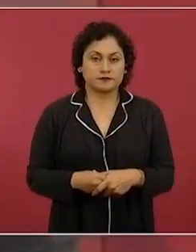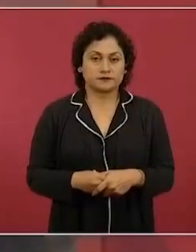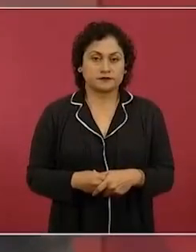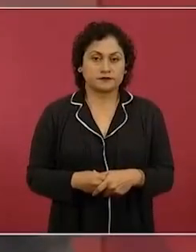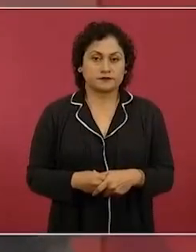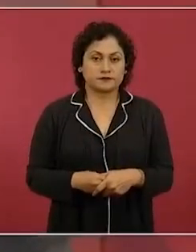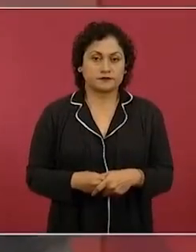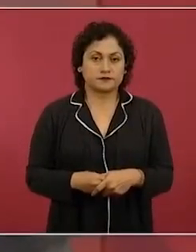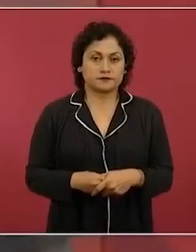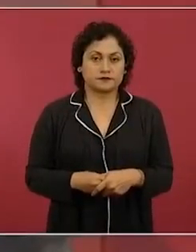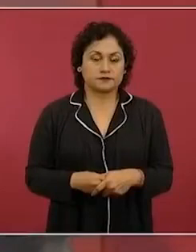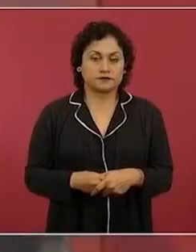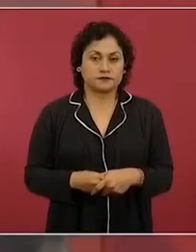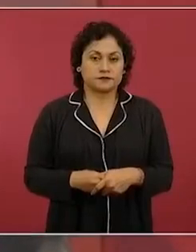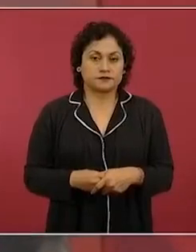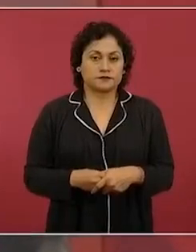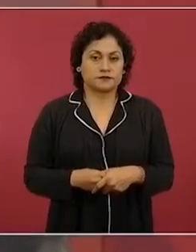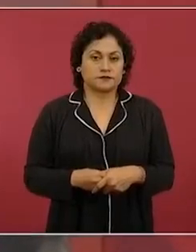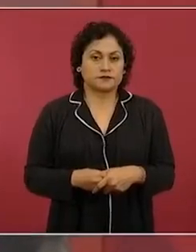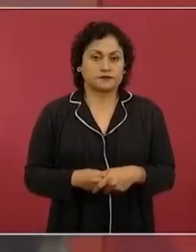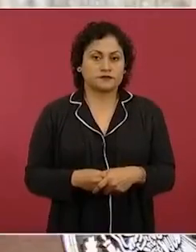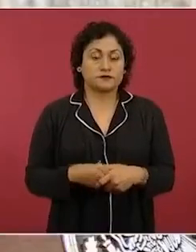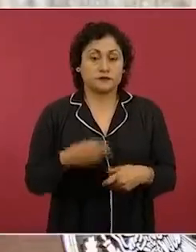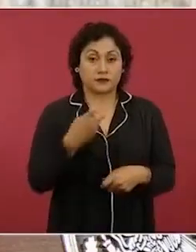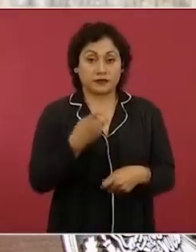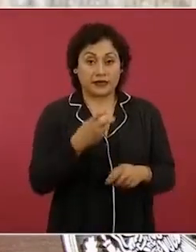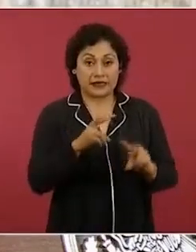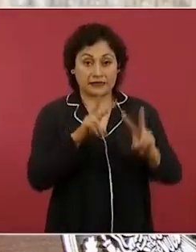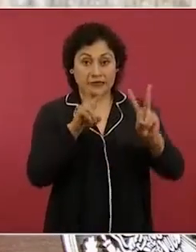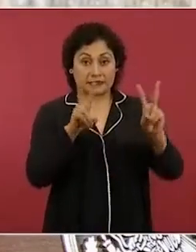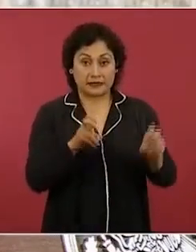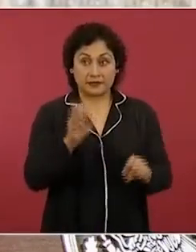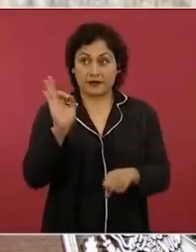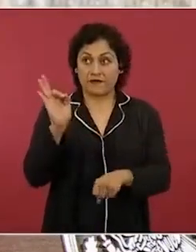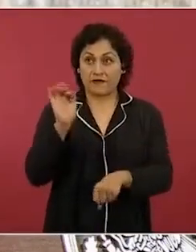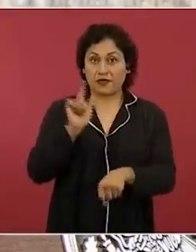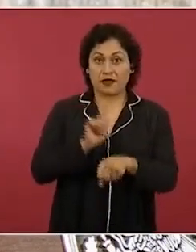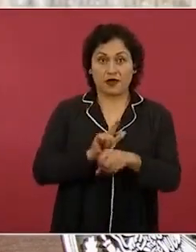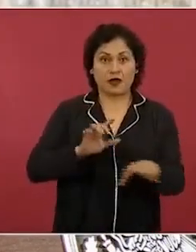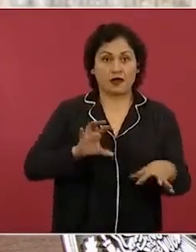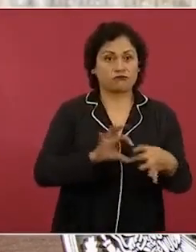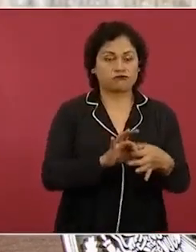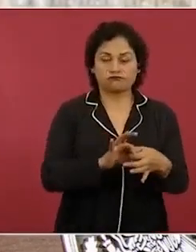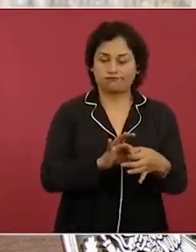nada vinculado con el gobierno federal.